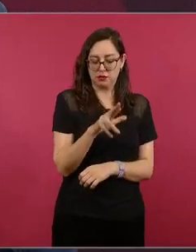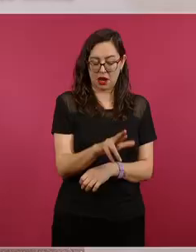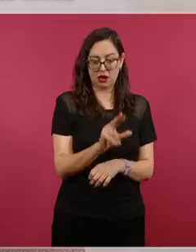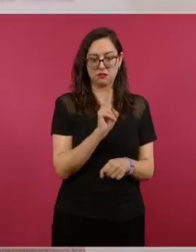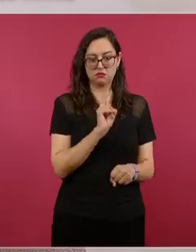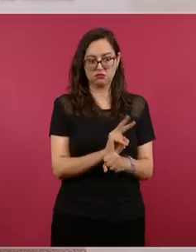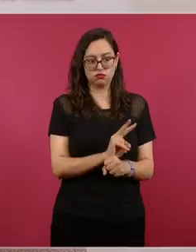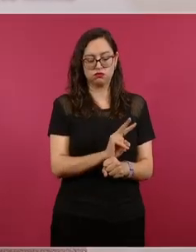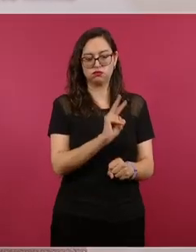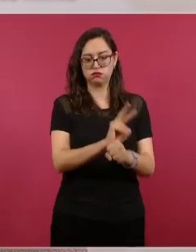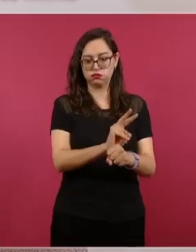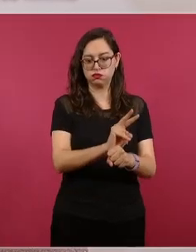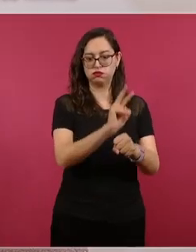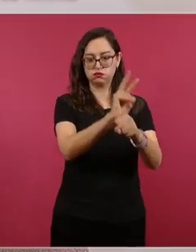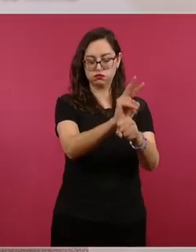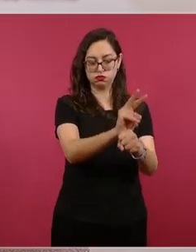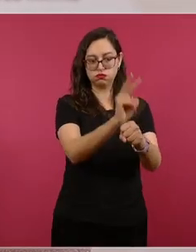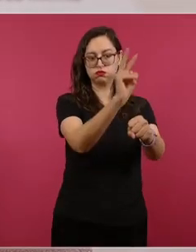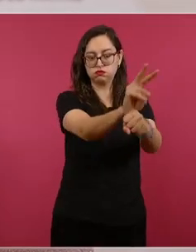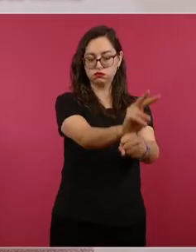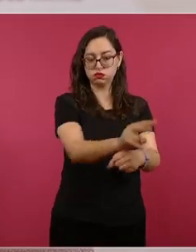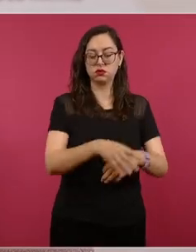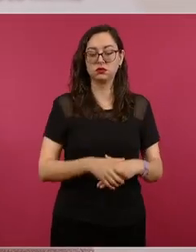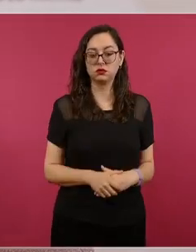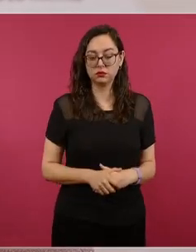instalaciones de la Marina para la seguridad.